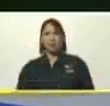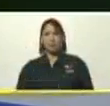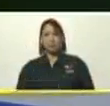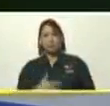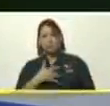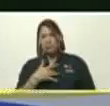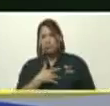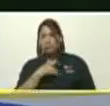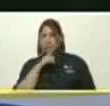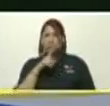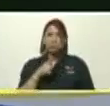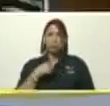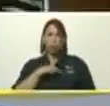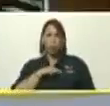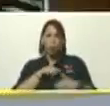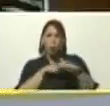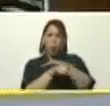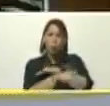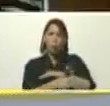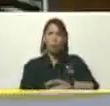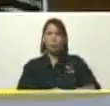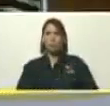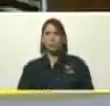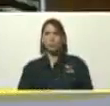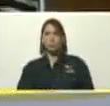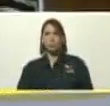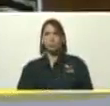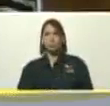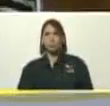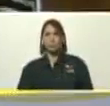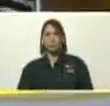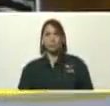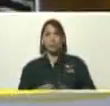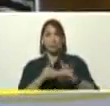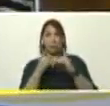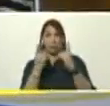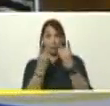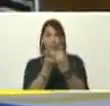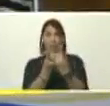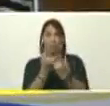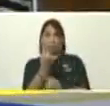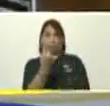Y cuando entramos al despacho 1,